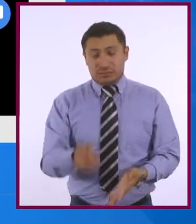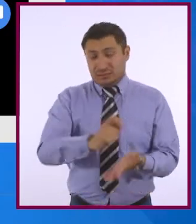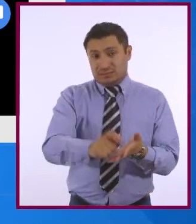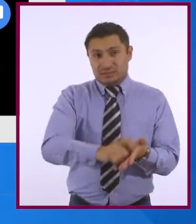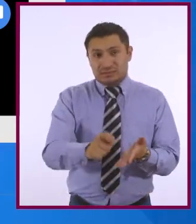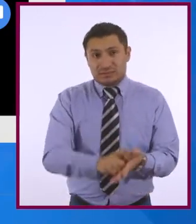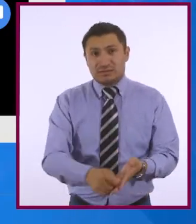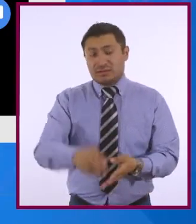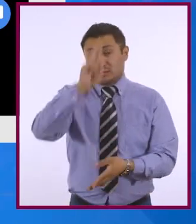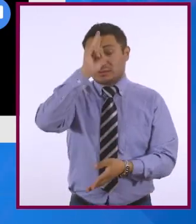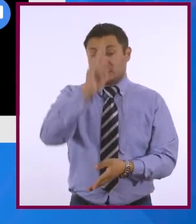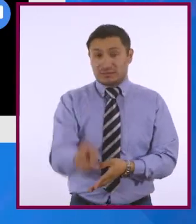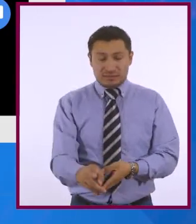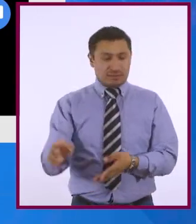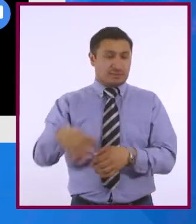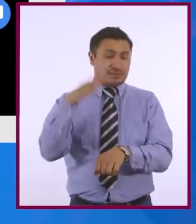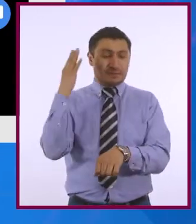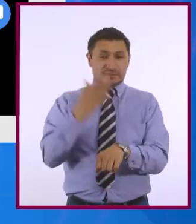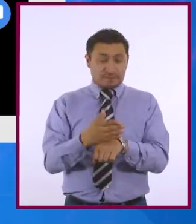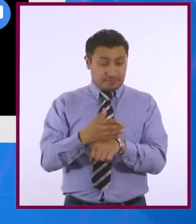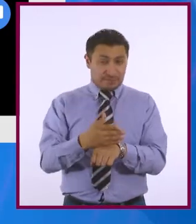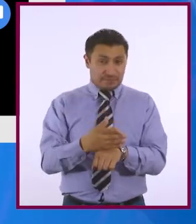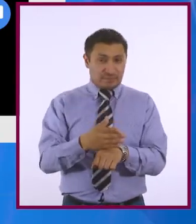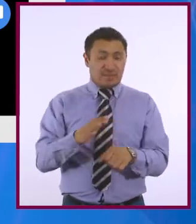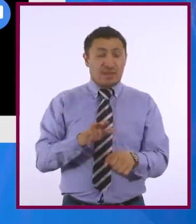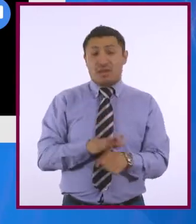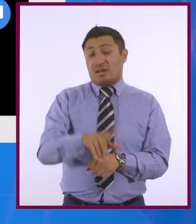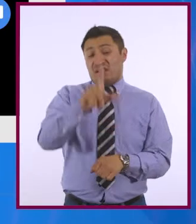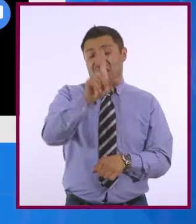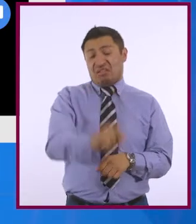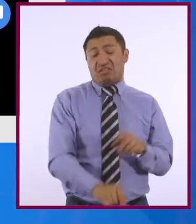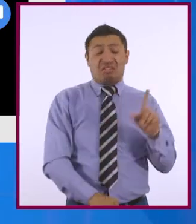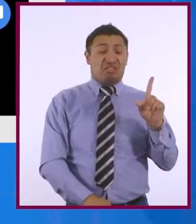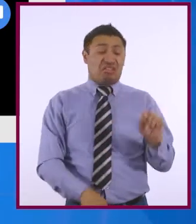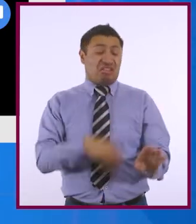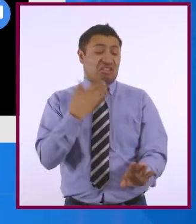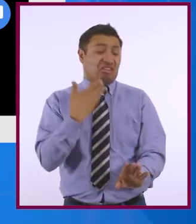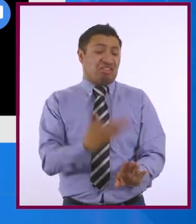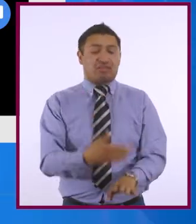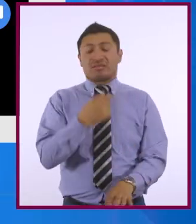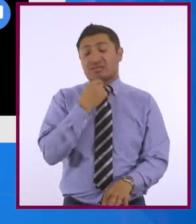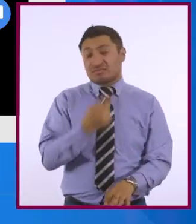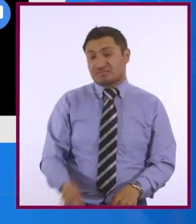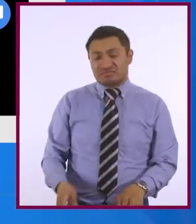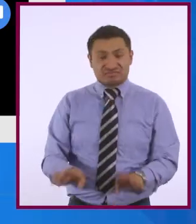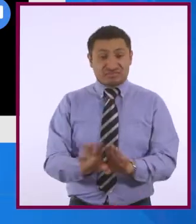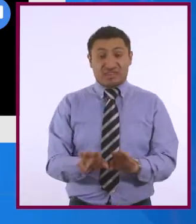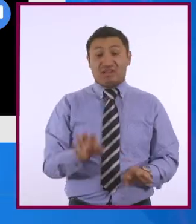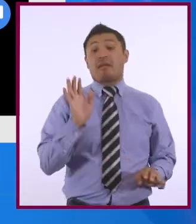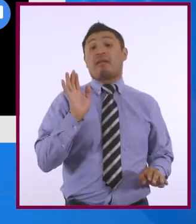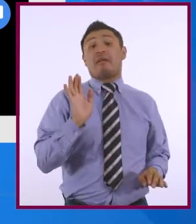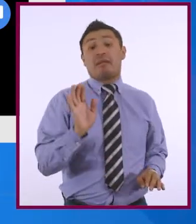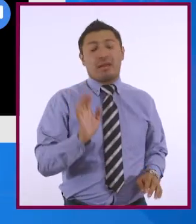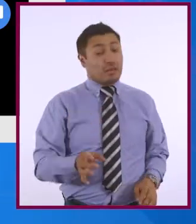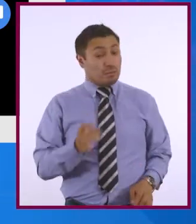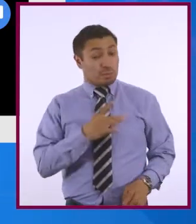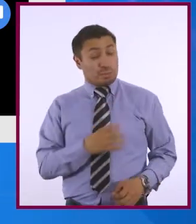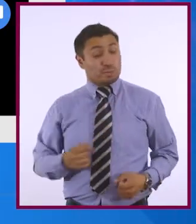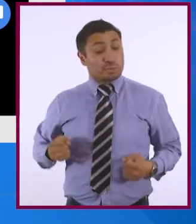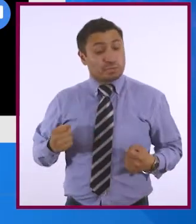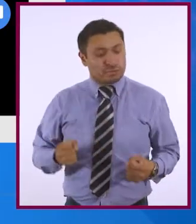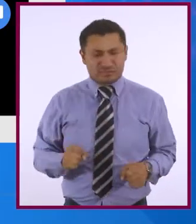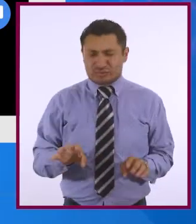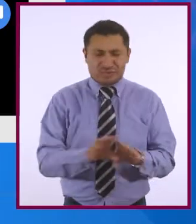la palabra prohibir los castigos en donde se menosprecia, se humilla, se denigra, ¿no? Se amenaza o se asusta o